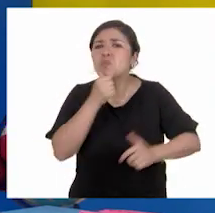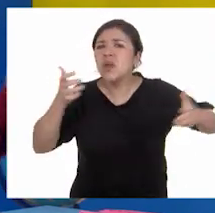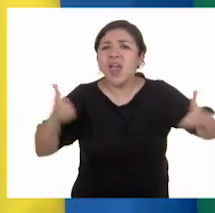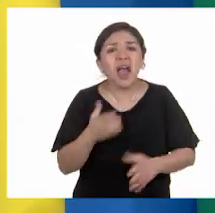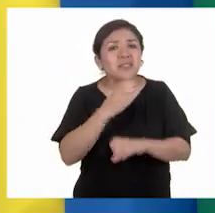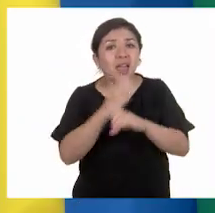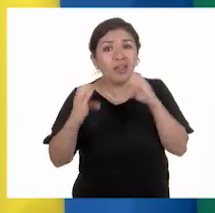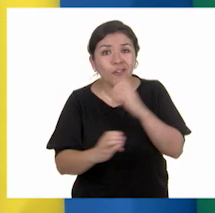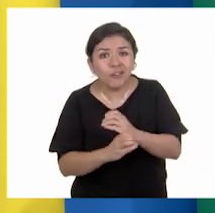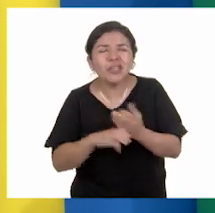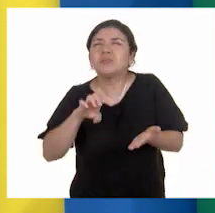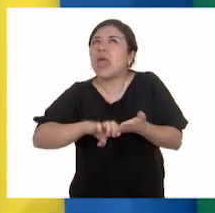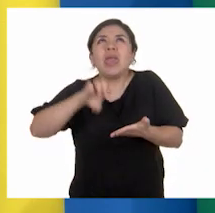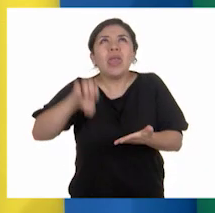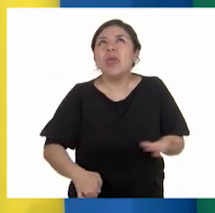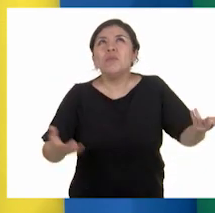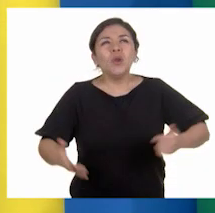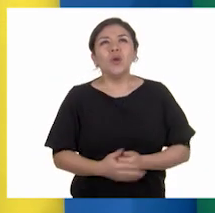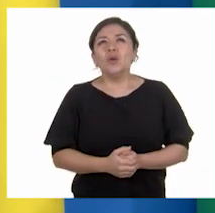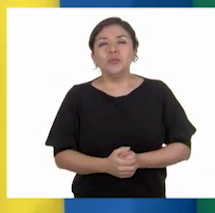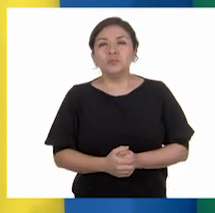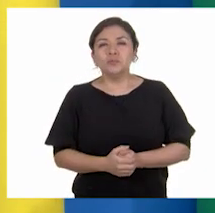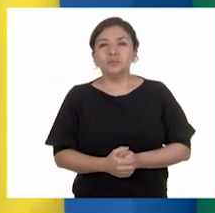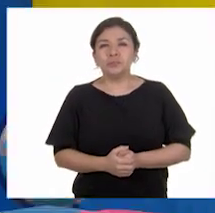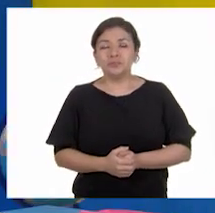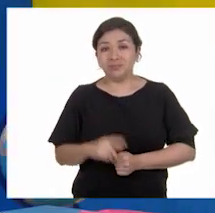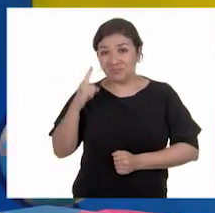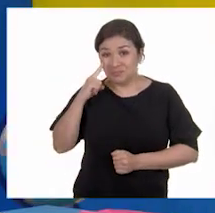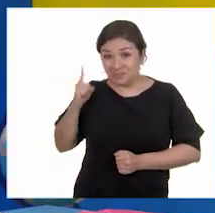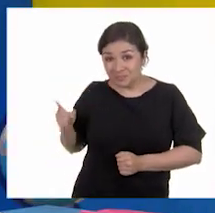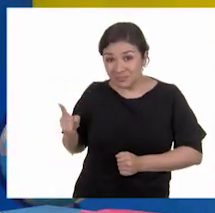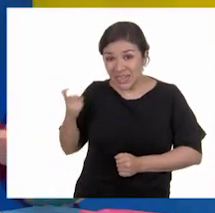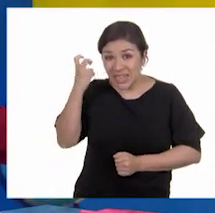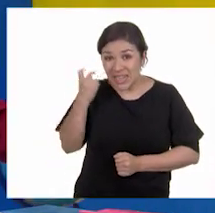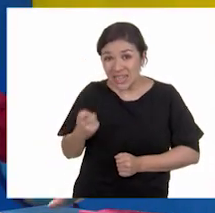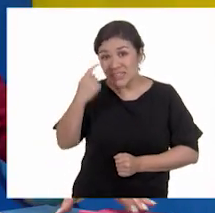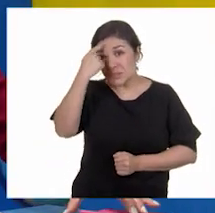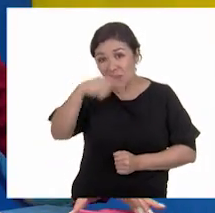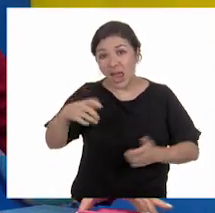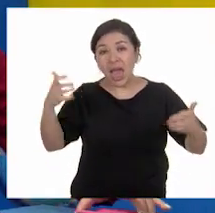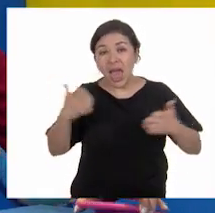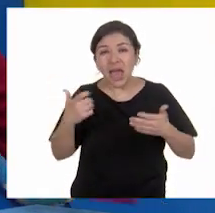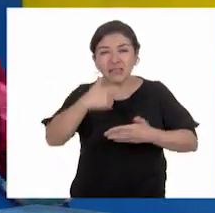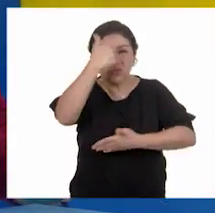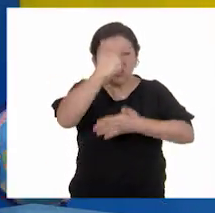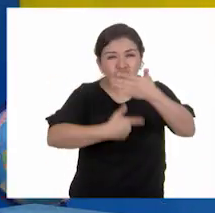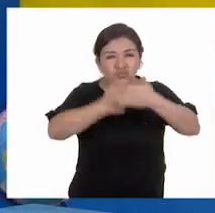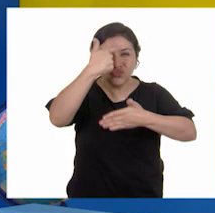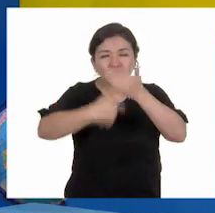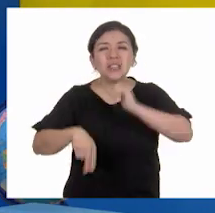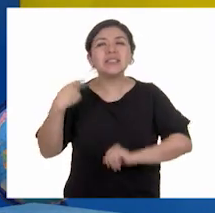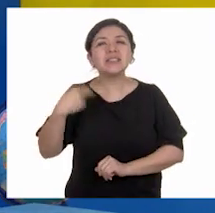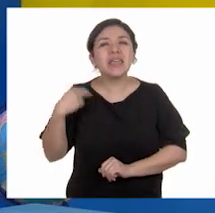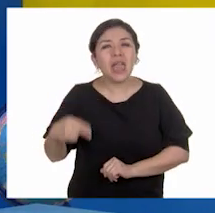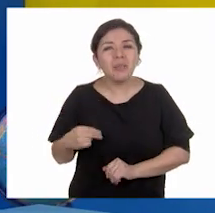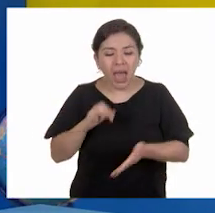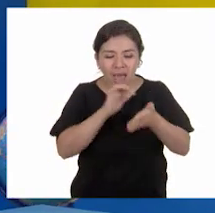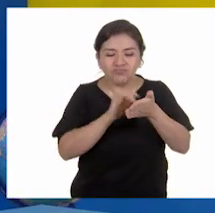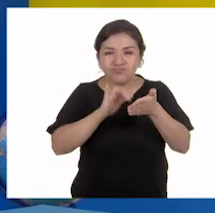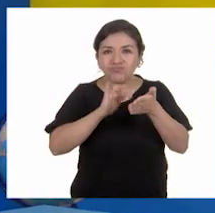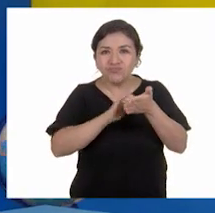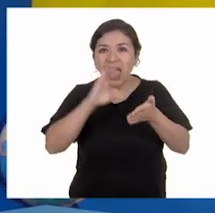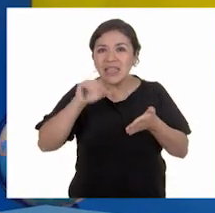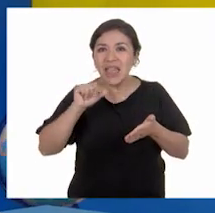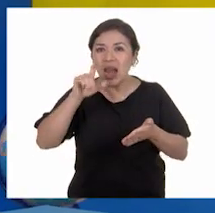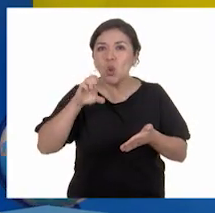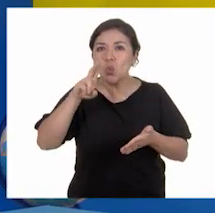cosas. Por ejemplo, esta máquina para hacer operaciones, llamada